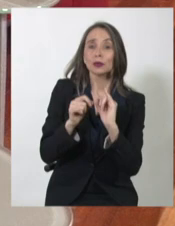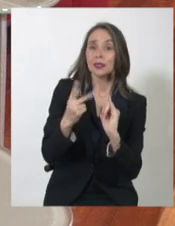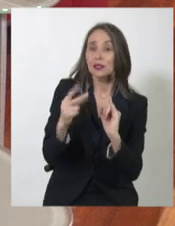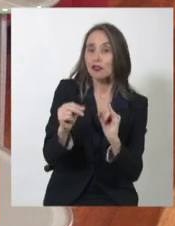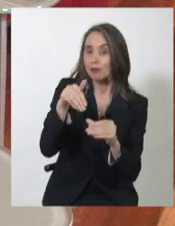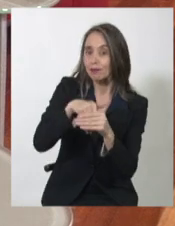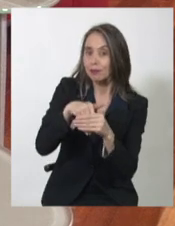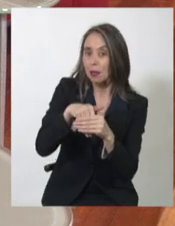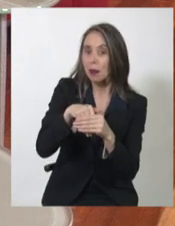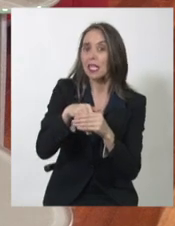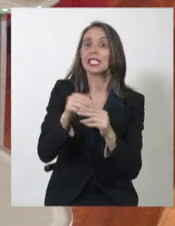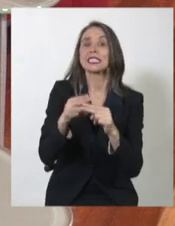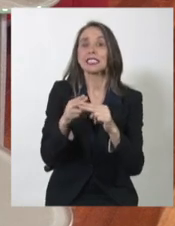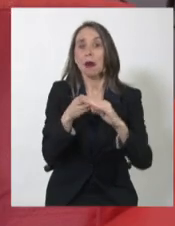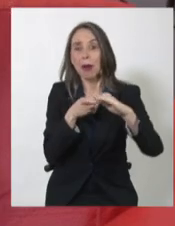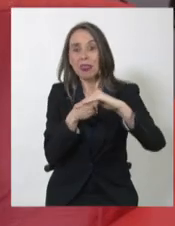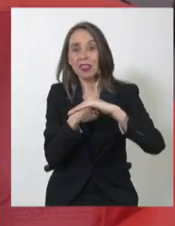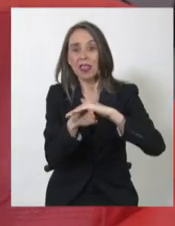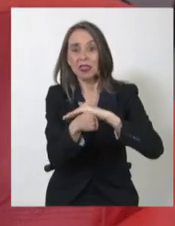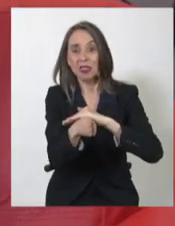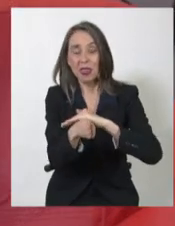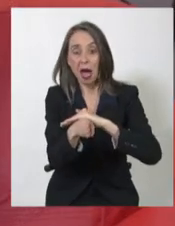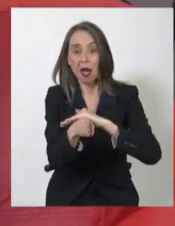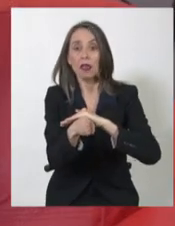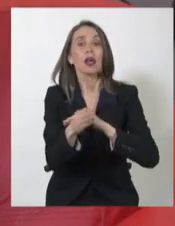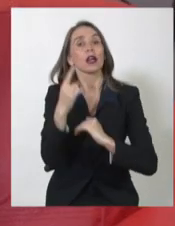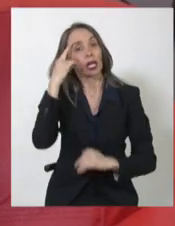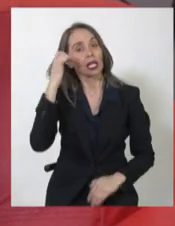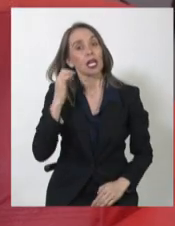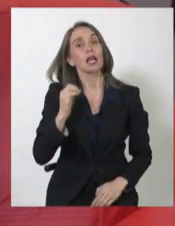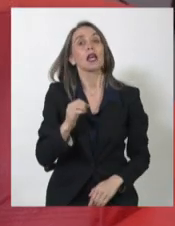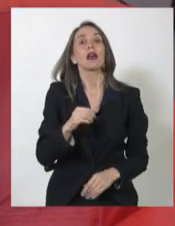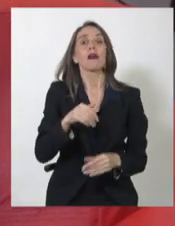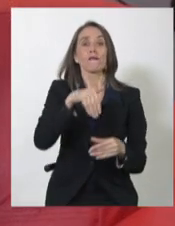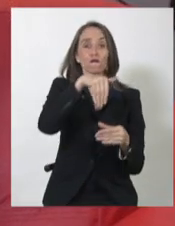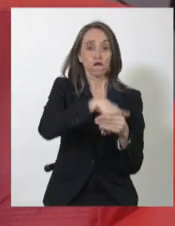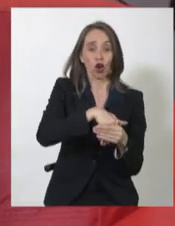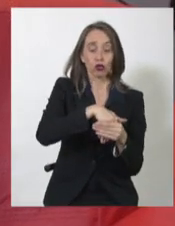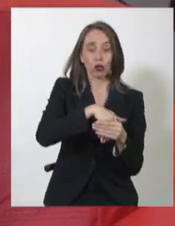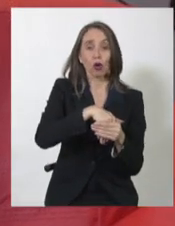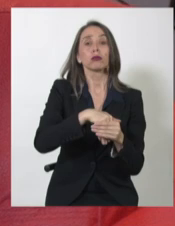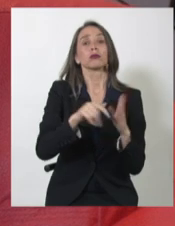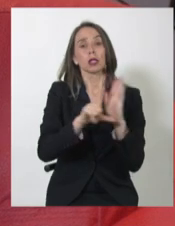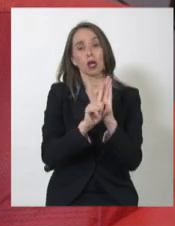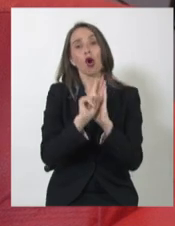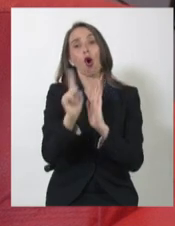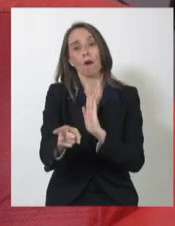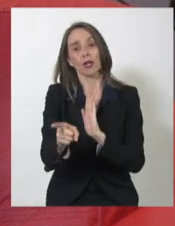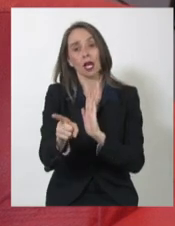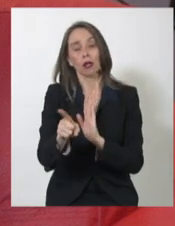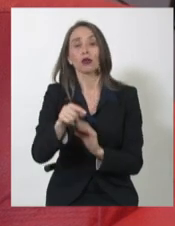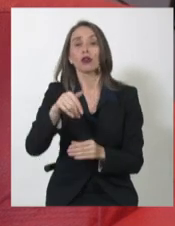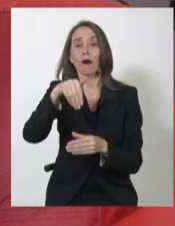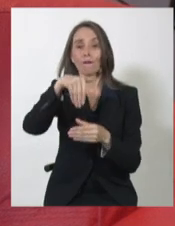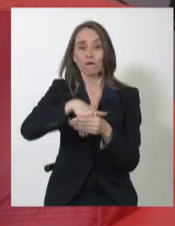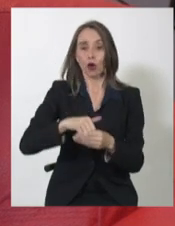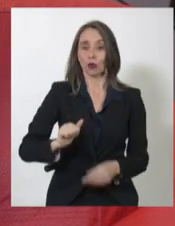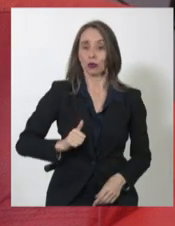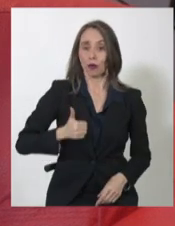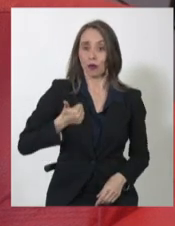entrada, a mí me parecía que debe ser obligatorio, un voto obligatorio. El voto voluntario en